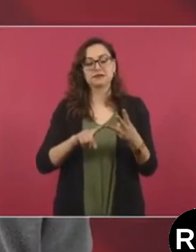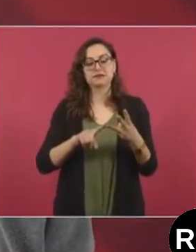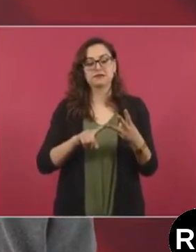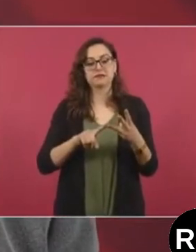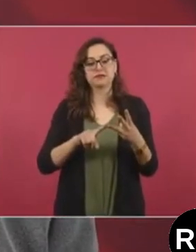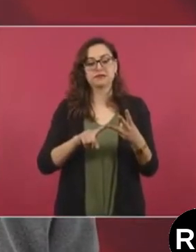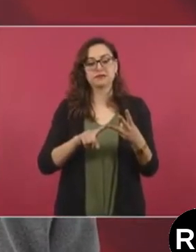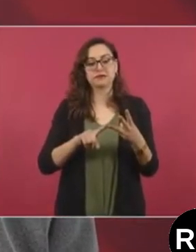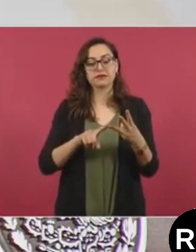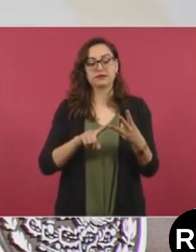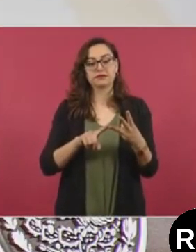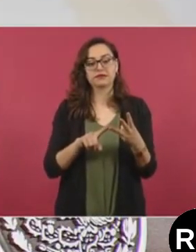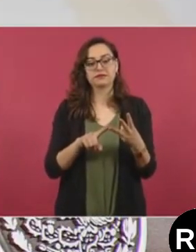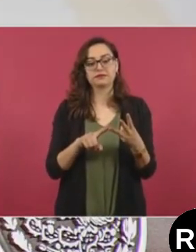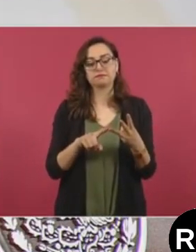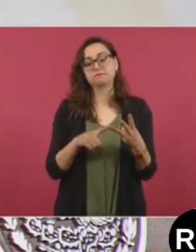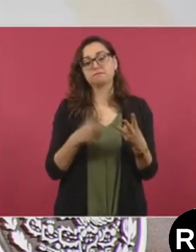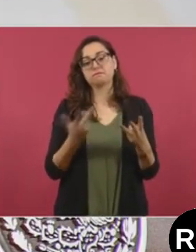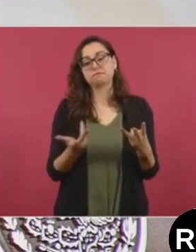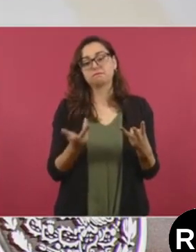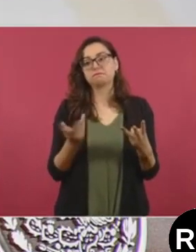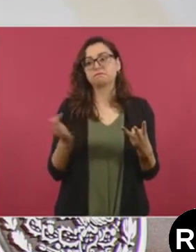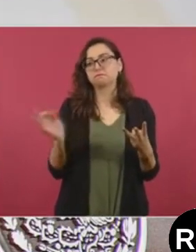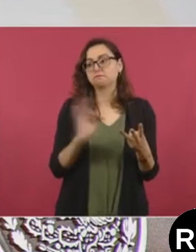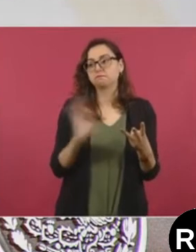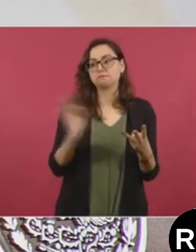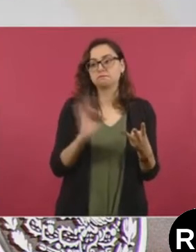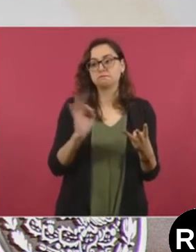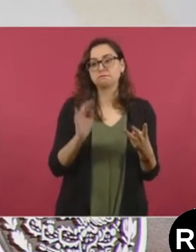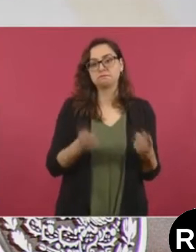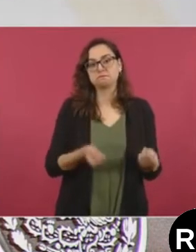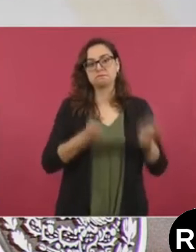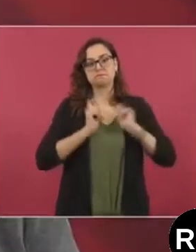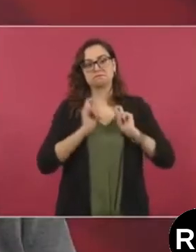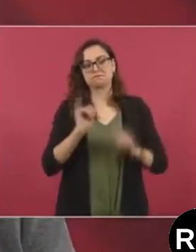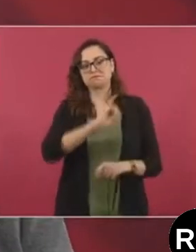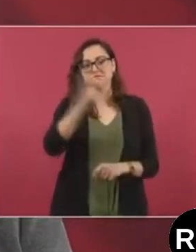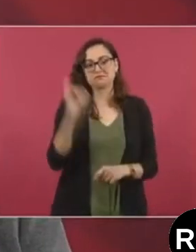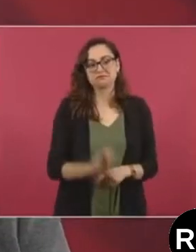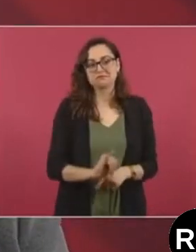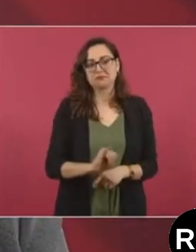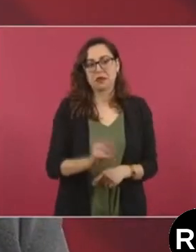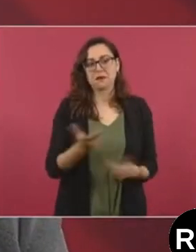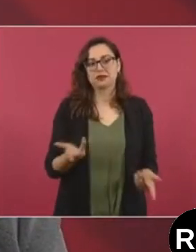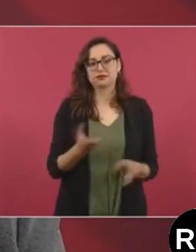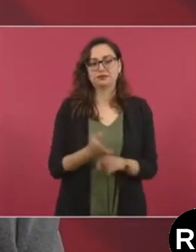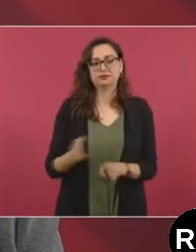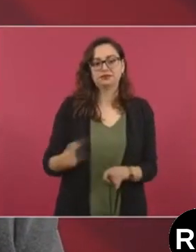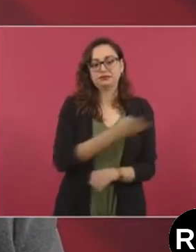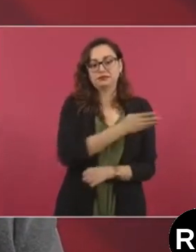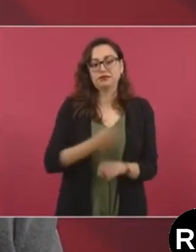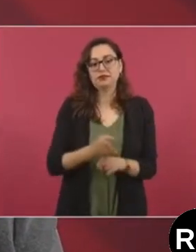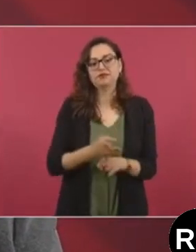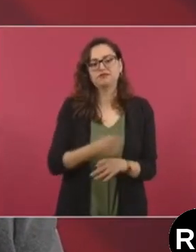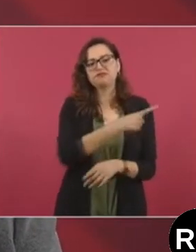mejor en algún momento y bajo otras circunstancias no hubiera sido posible que una mujer, una maestra, como nos dicen, la maestrita,